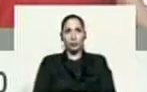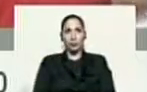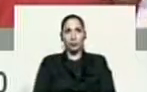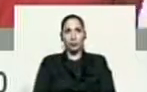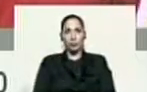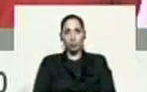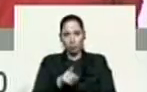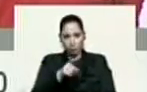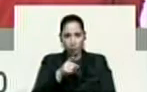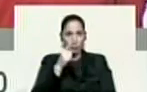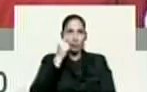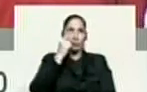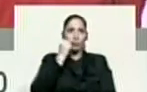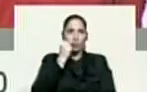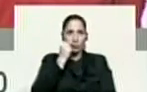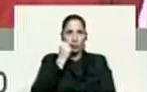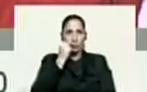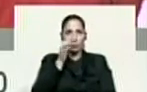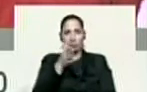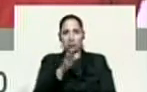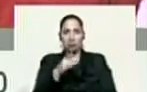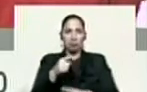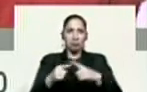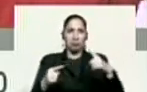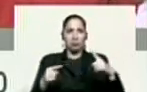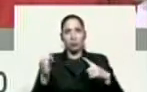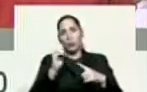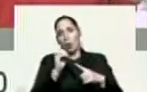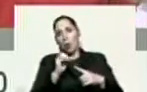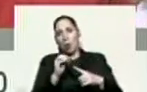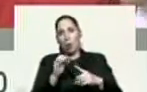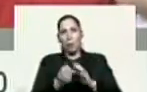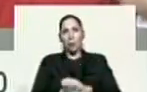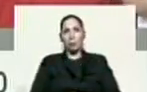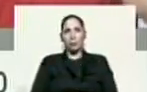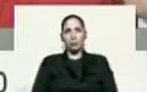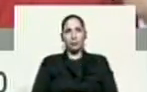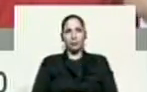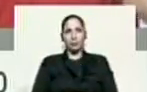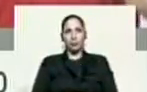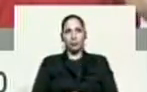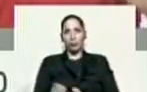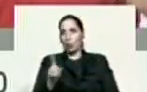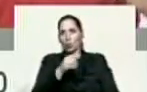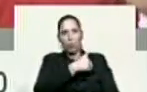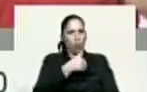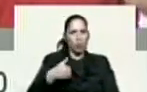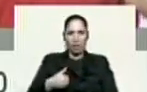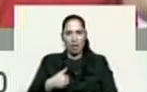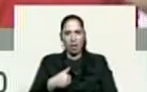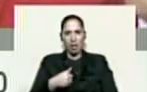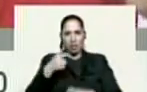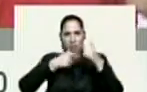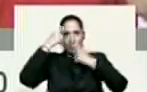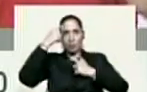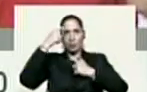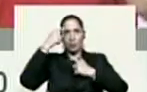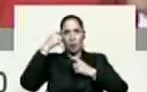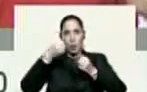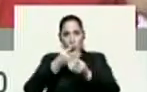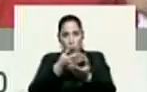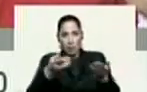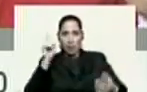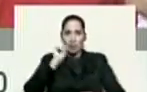Si usted, señor, clase media o sector medio que no quiere al chavismo, y usted necesita